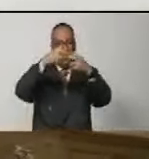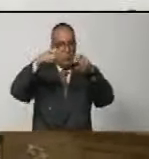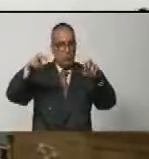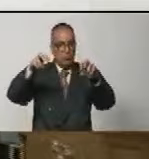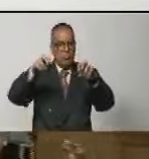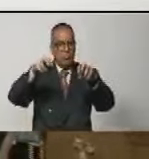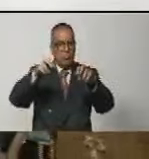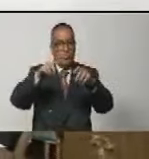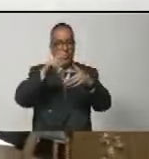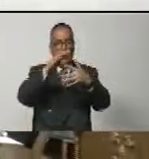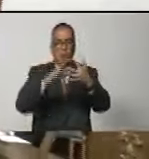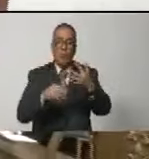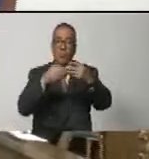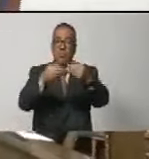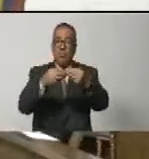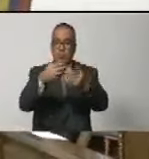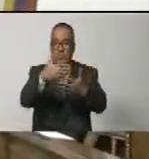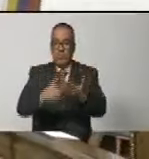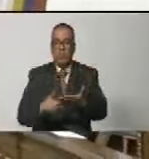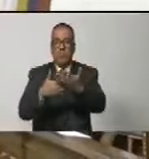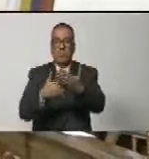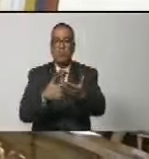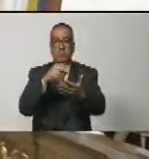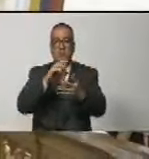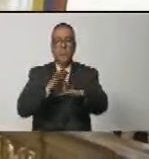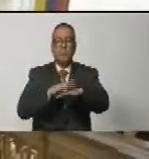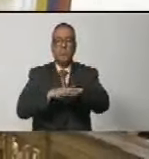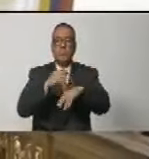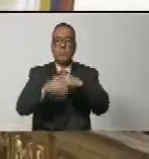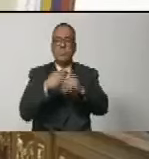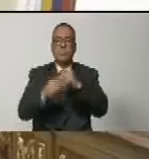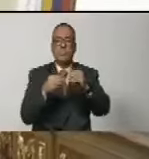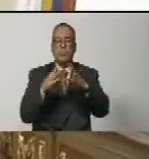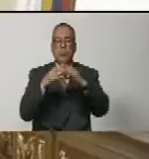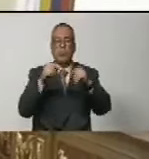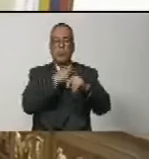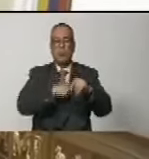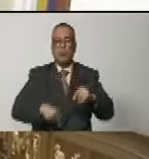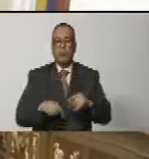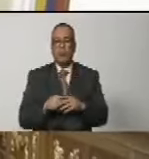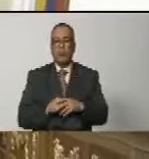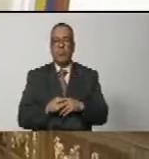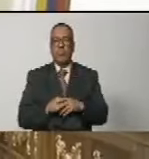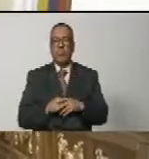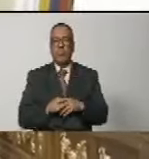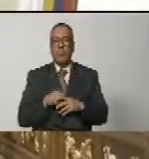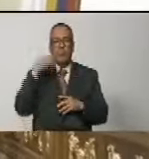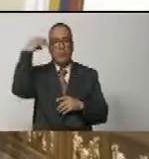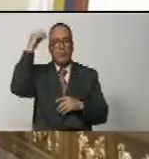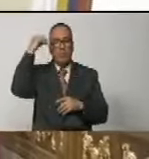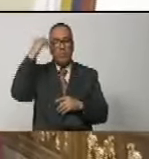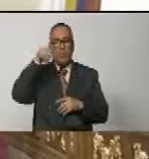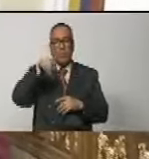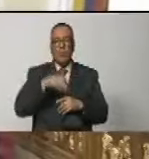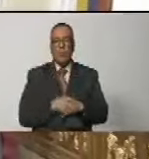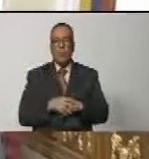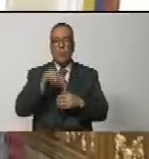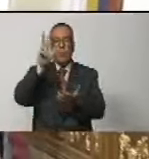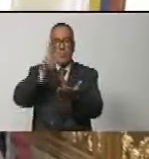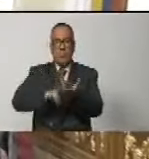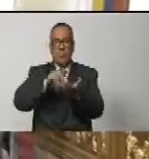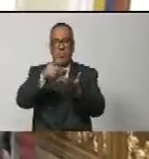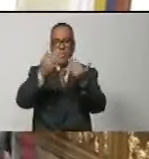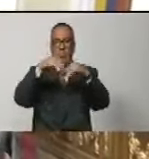Epígrafe. Sustanciación del expediente y actos que lo conforman. Es todo, ciudadano presidente. En consideración.